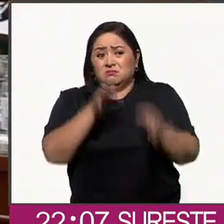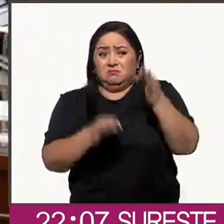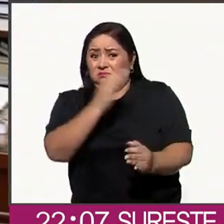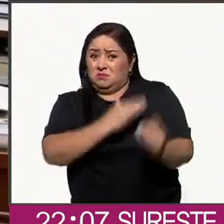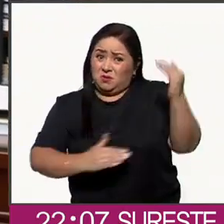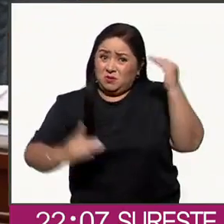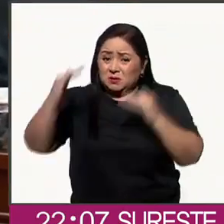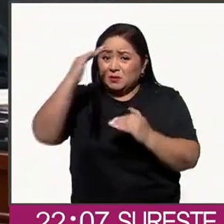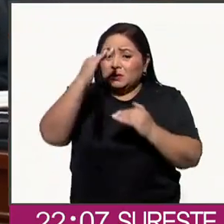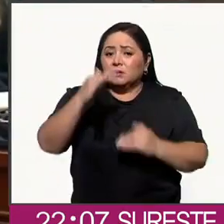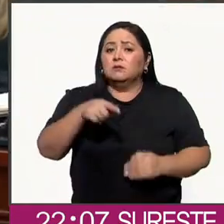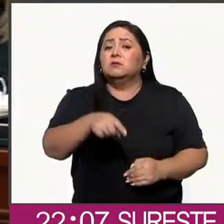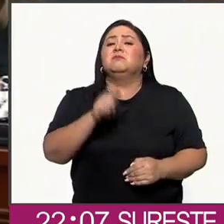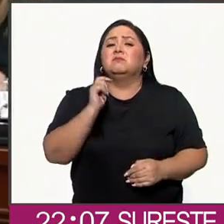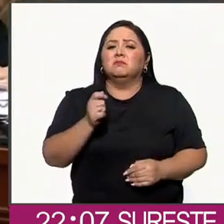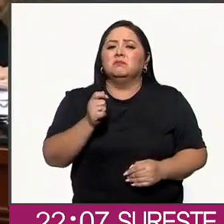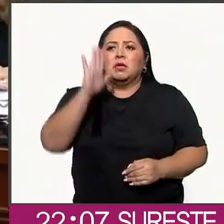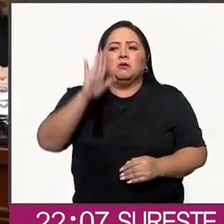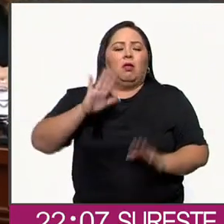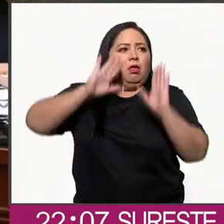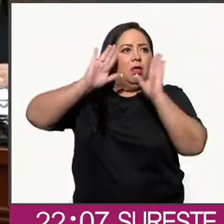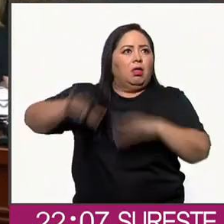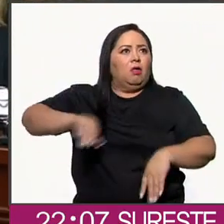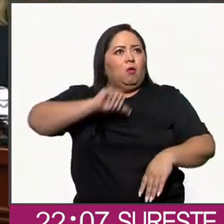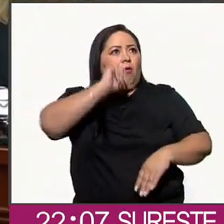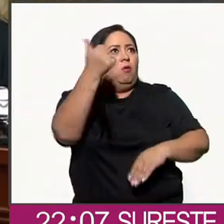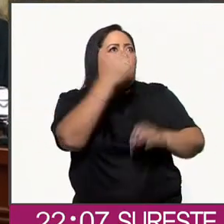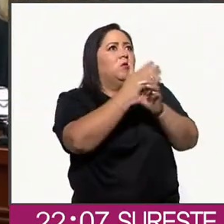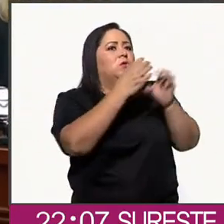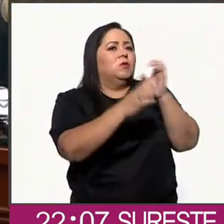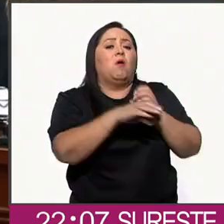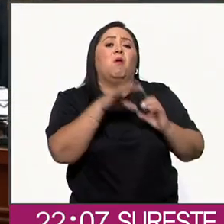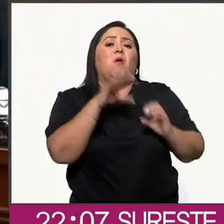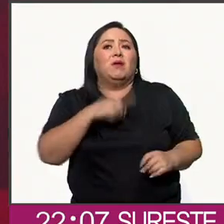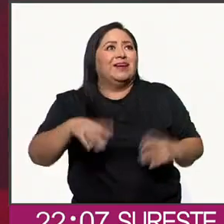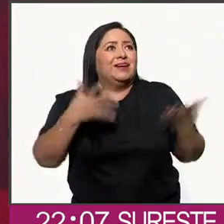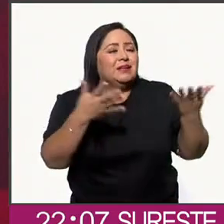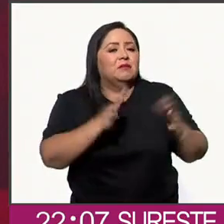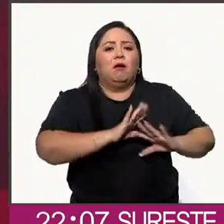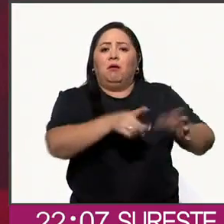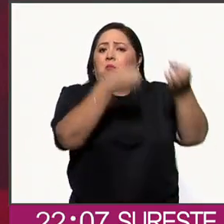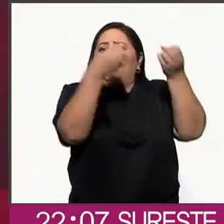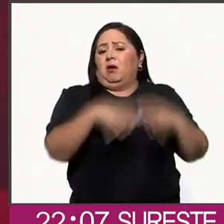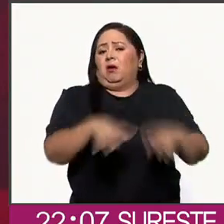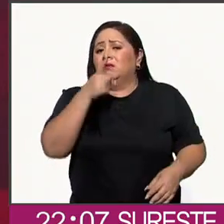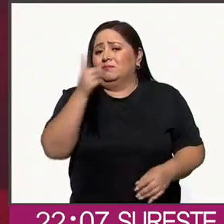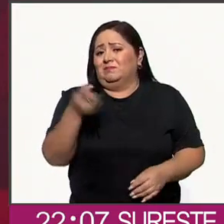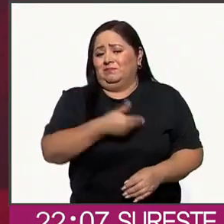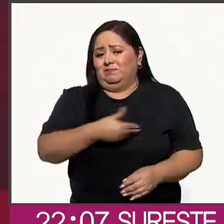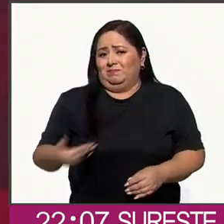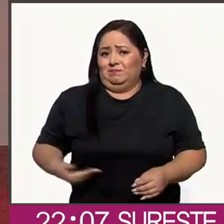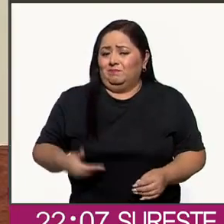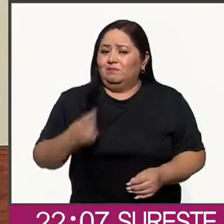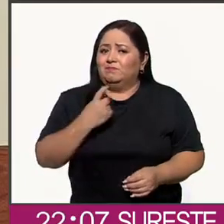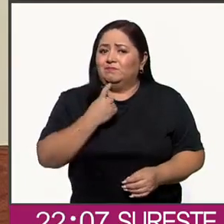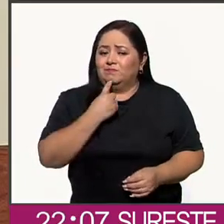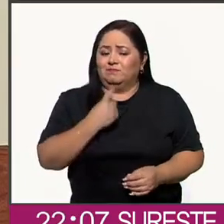la Nación vive en otro mundo, o de plano, ya la perdimos, sentenció el presidente Andrés Manuel López